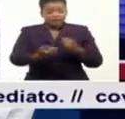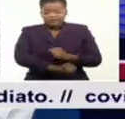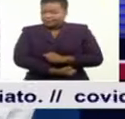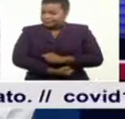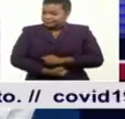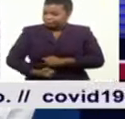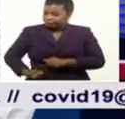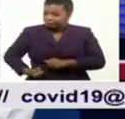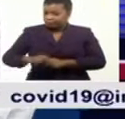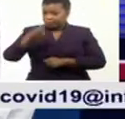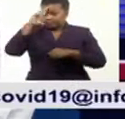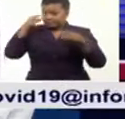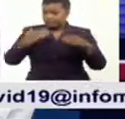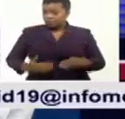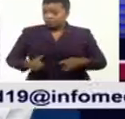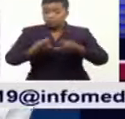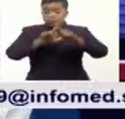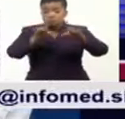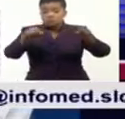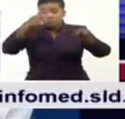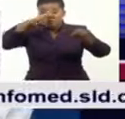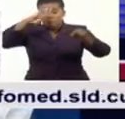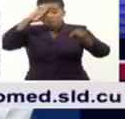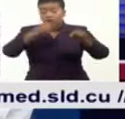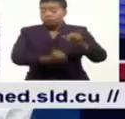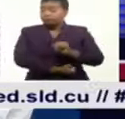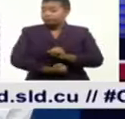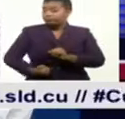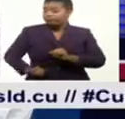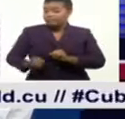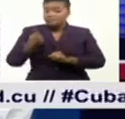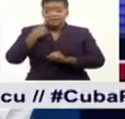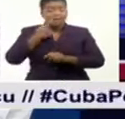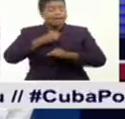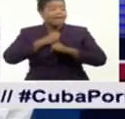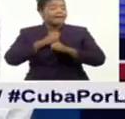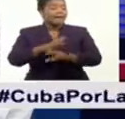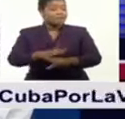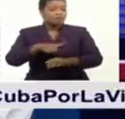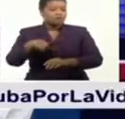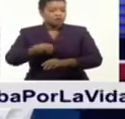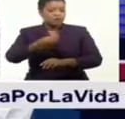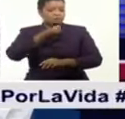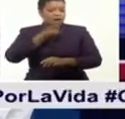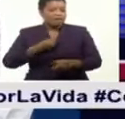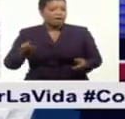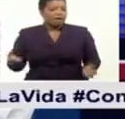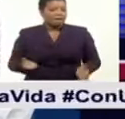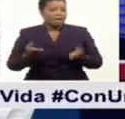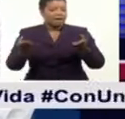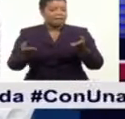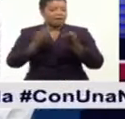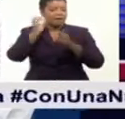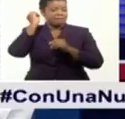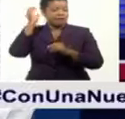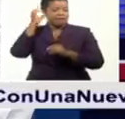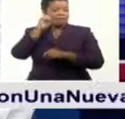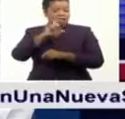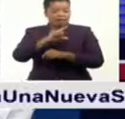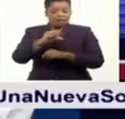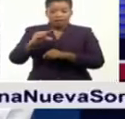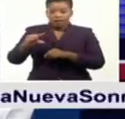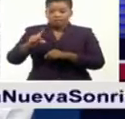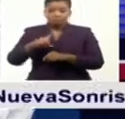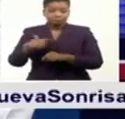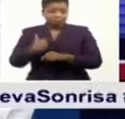de nuestro país y el ejemplo de cómo ha sido posible desarrollar sus propios candidatos vacunales para